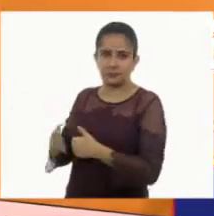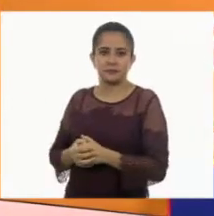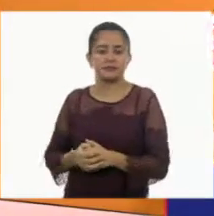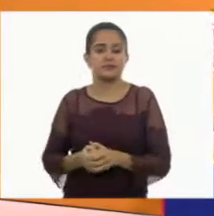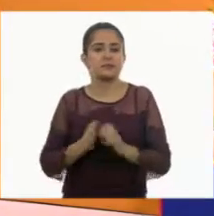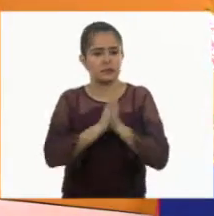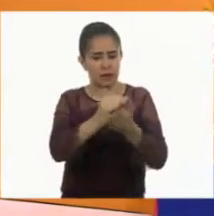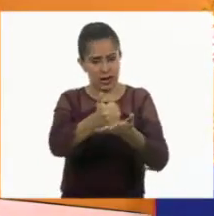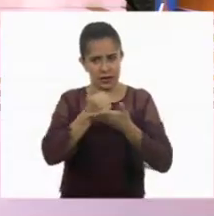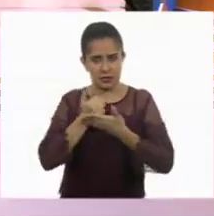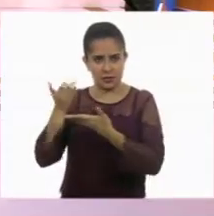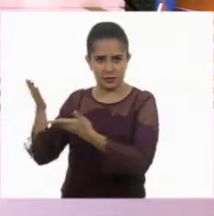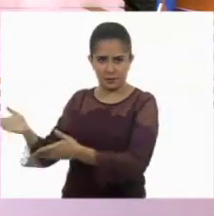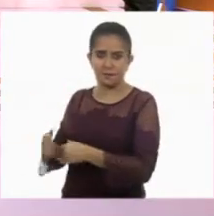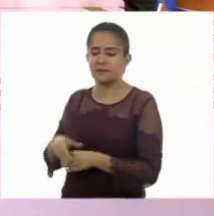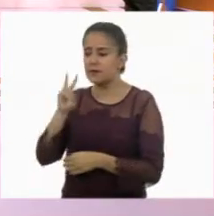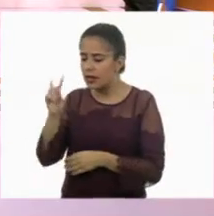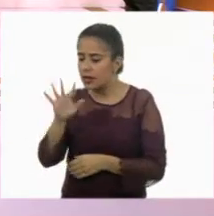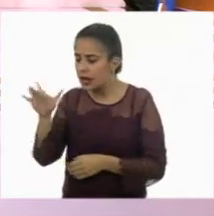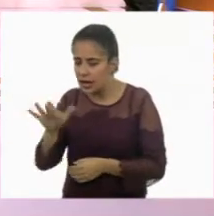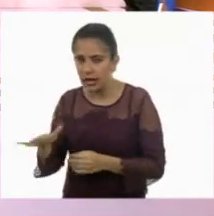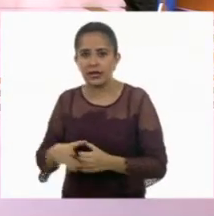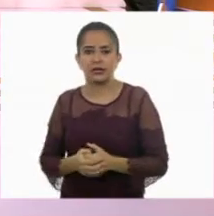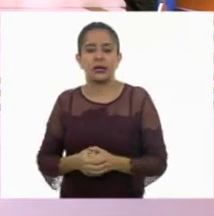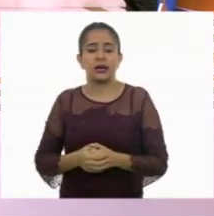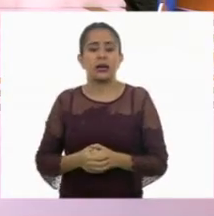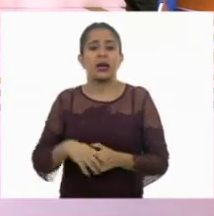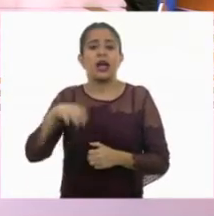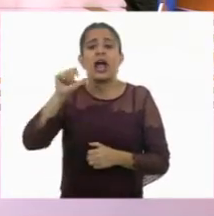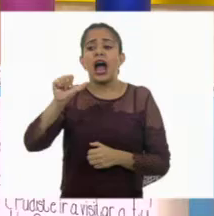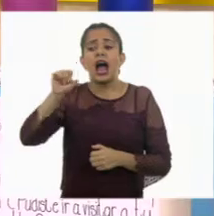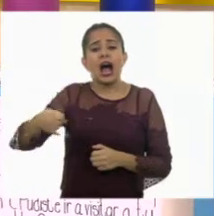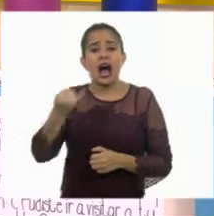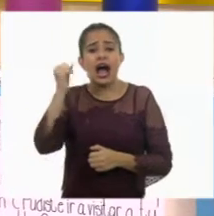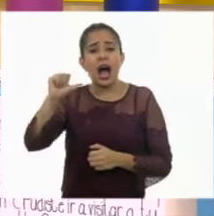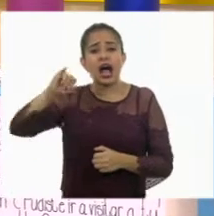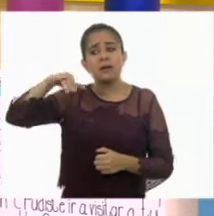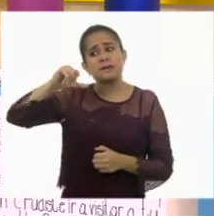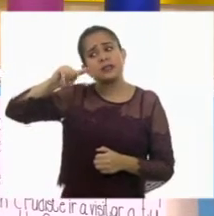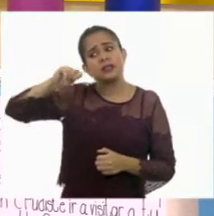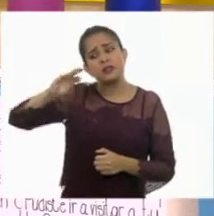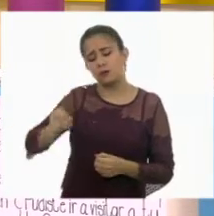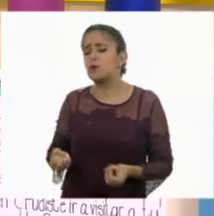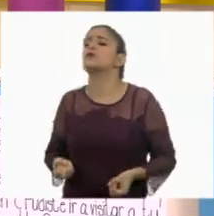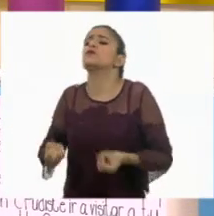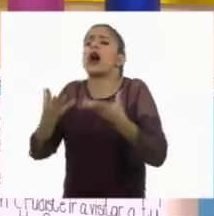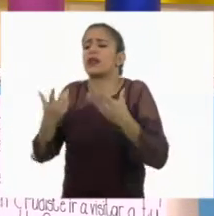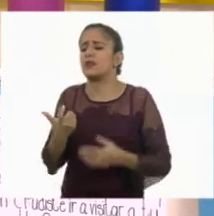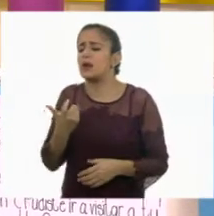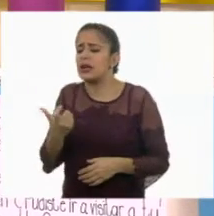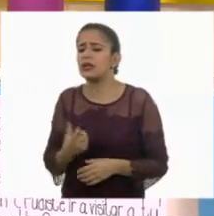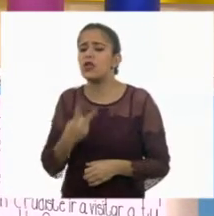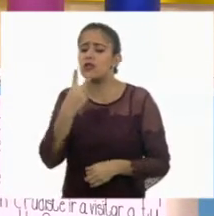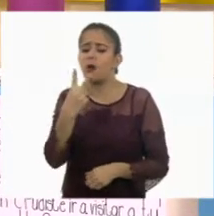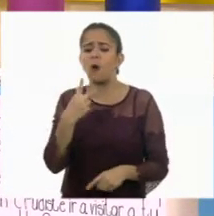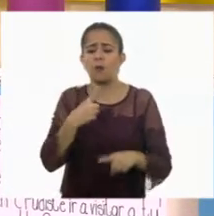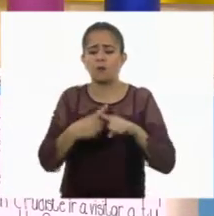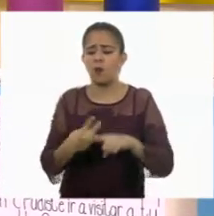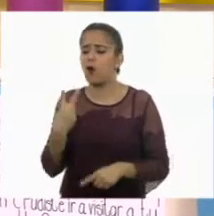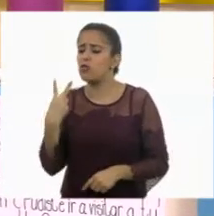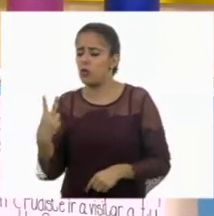acá? Claro que sí, desde aquí lo leo y dice, Jaimito, ¿cuánto es 2 por 2?